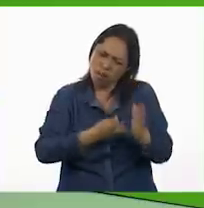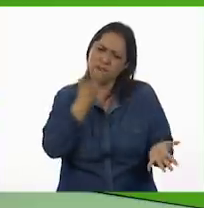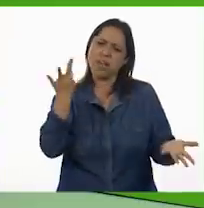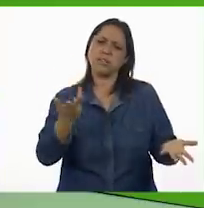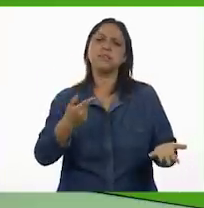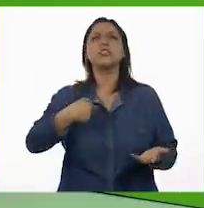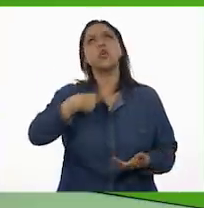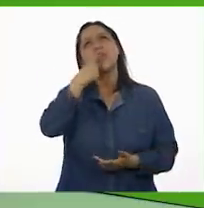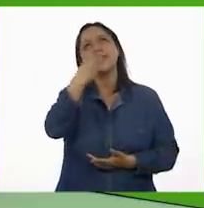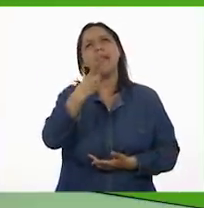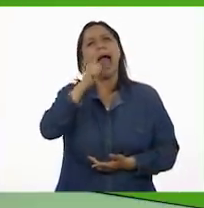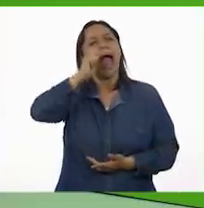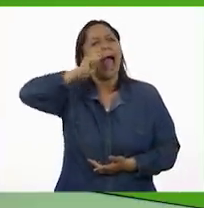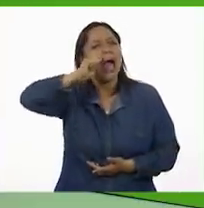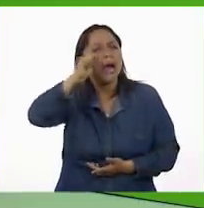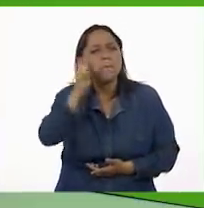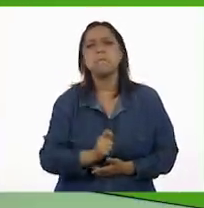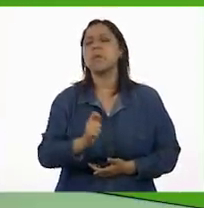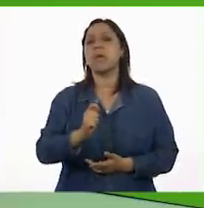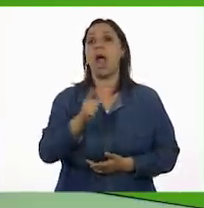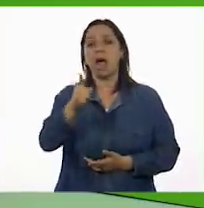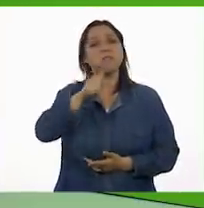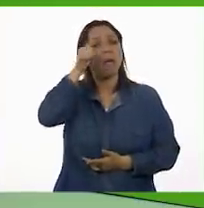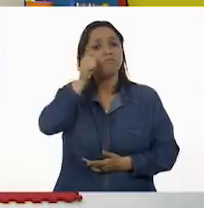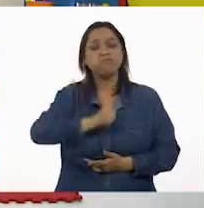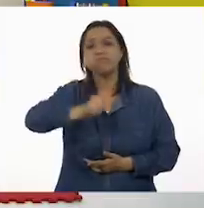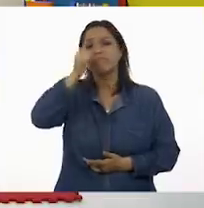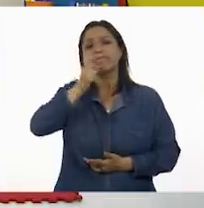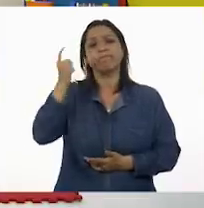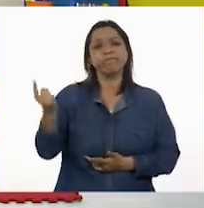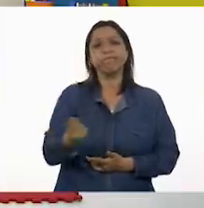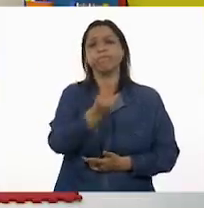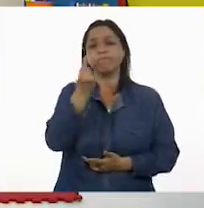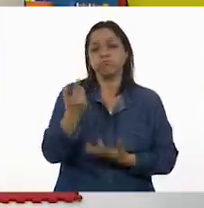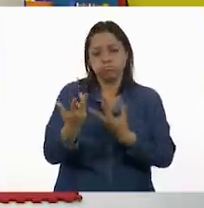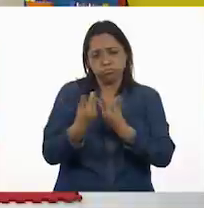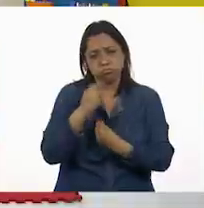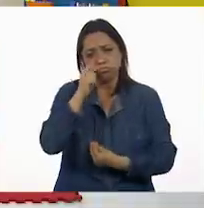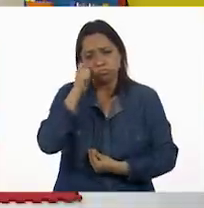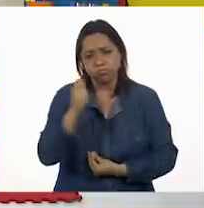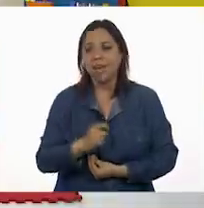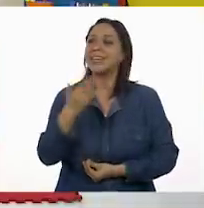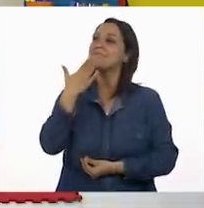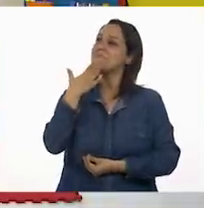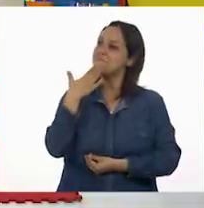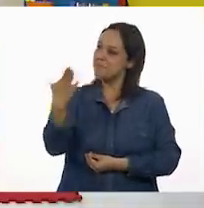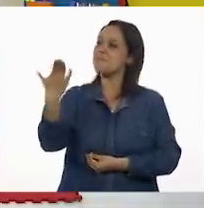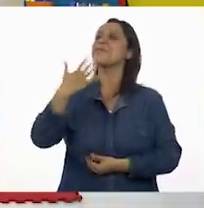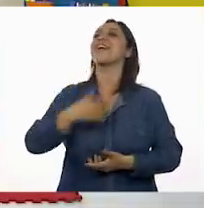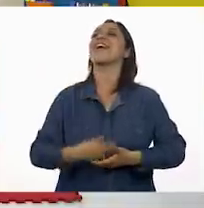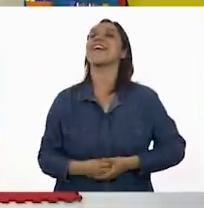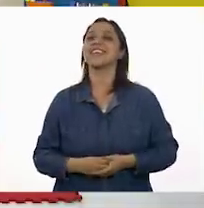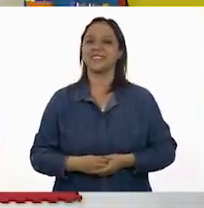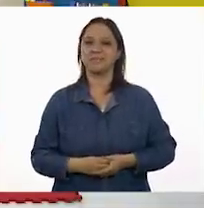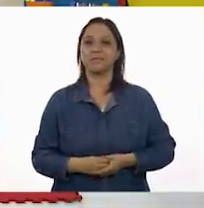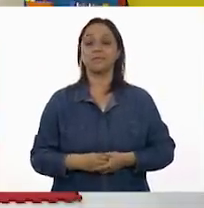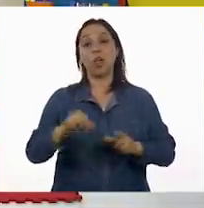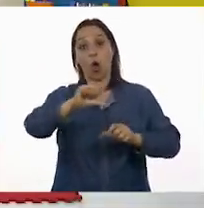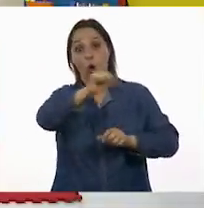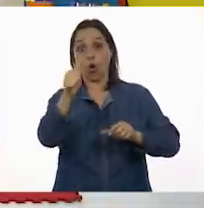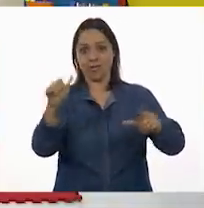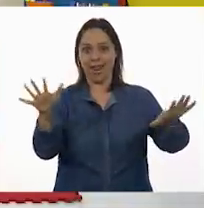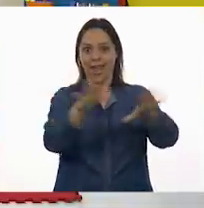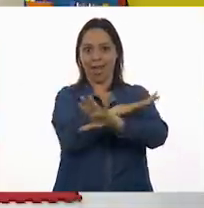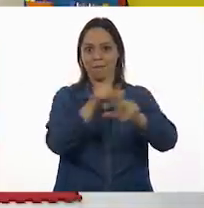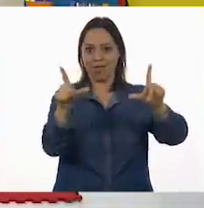mi mejor amiga y que nunca va a dejar de serlo. ¡Muy bien! Vamos a la siguiente tarjeta.